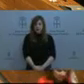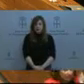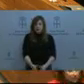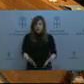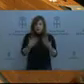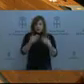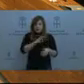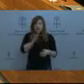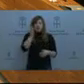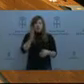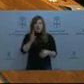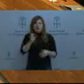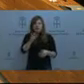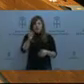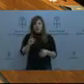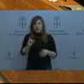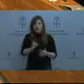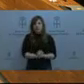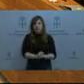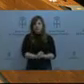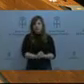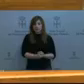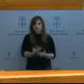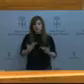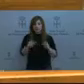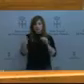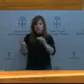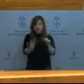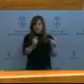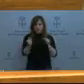Gracias, señora Pérez Ordieres. Finalizado el debate,